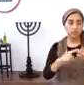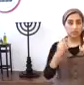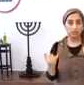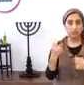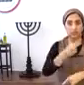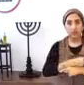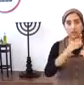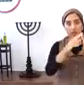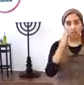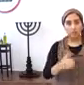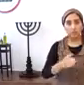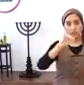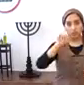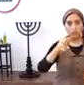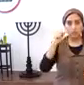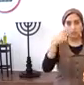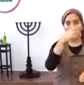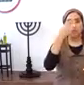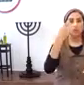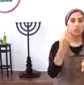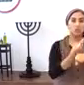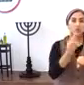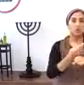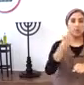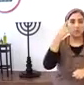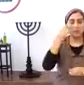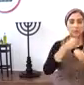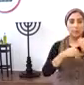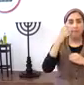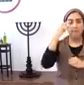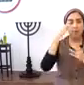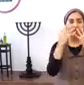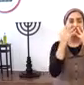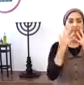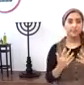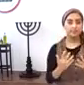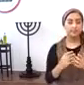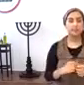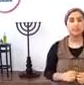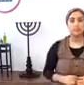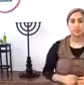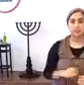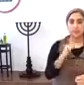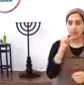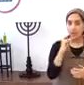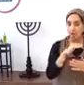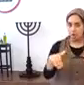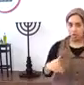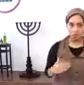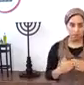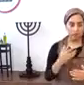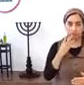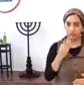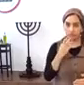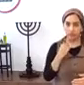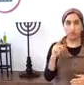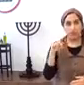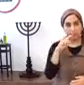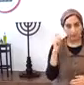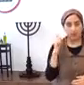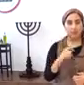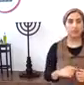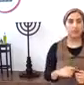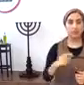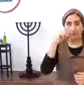la mala casa de Judá, lo utiliza como comida de luto. No todos los Yehudim. Porque